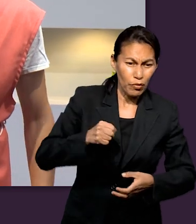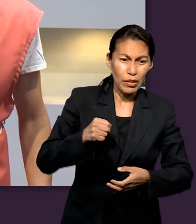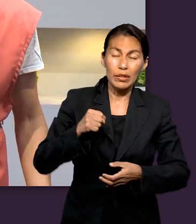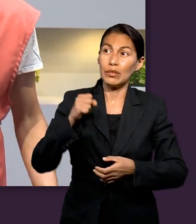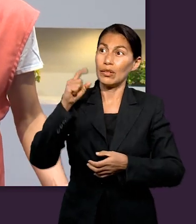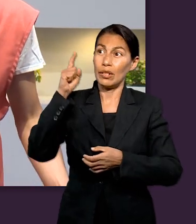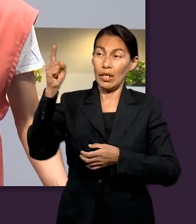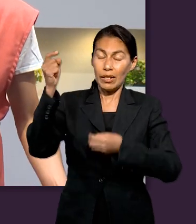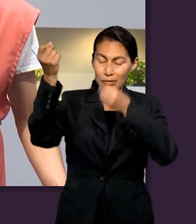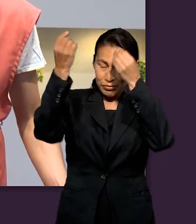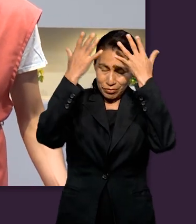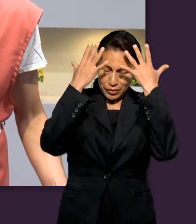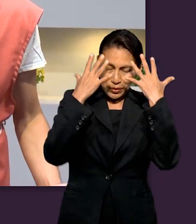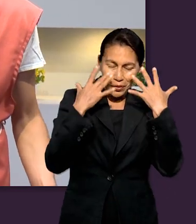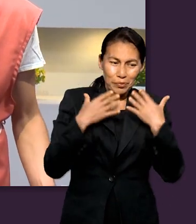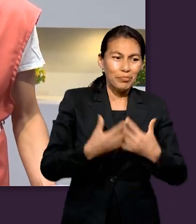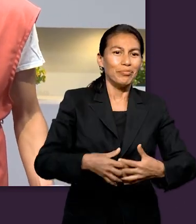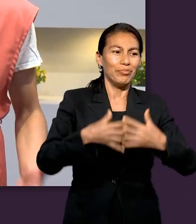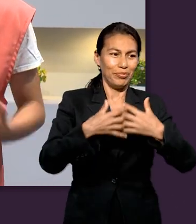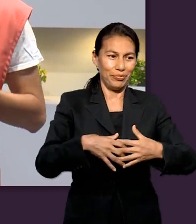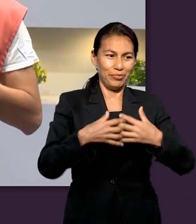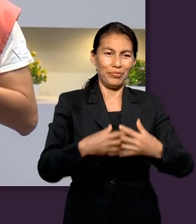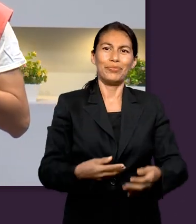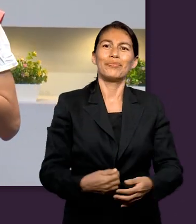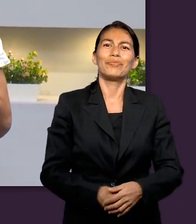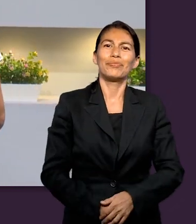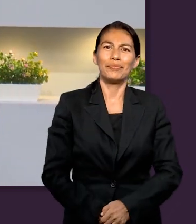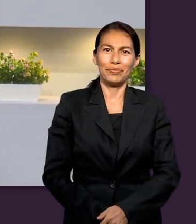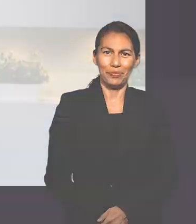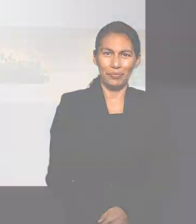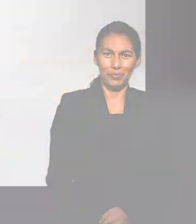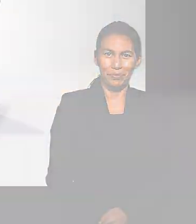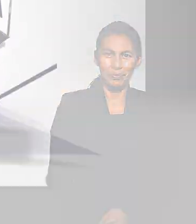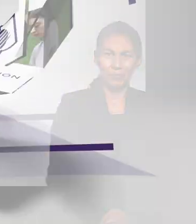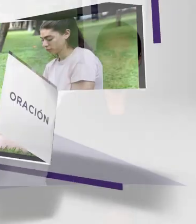con la fuerza de Cristo que actúa poderosamente en mí.